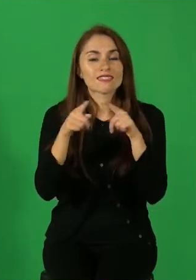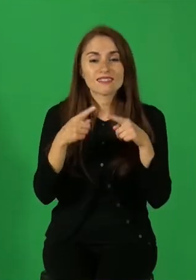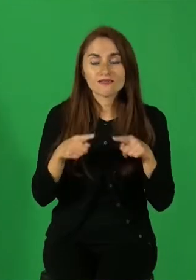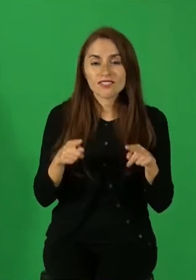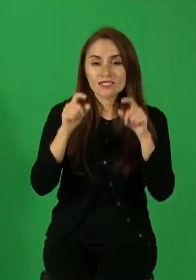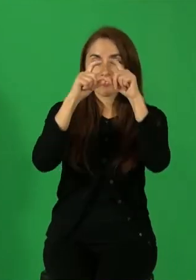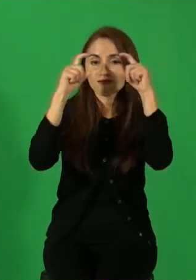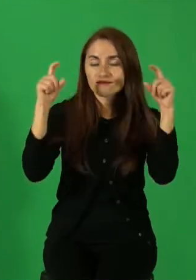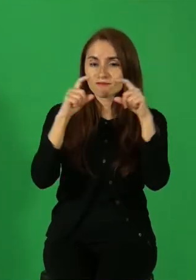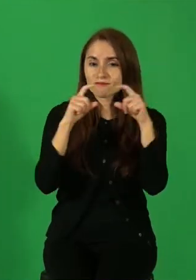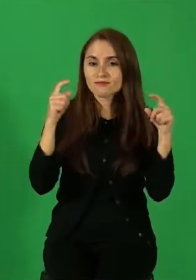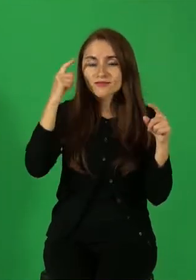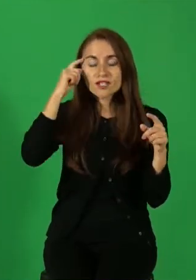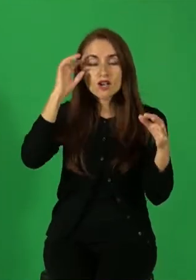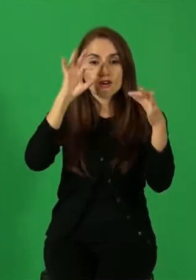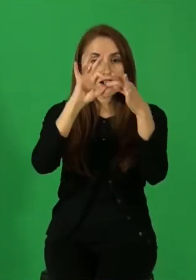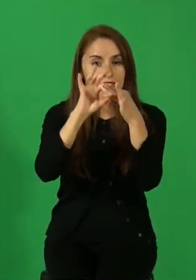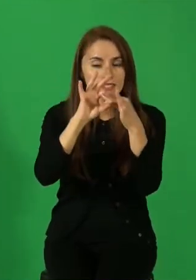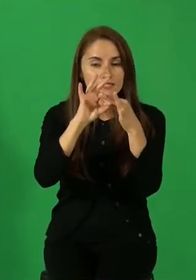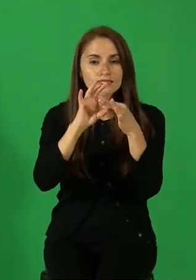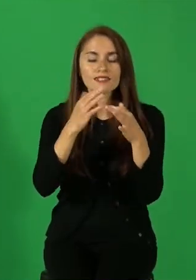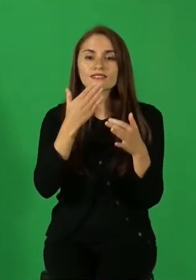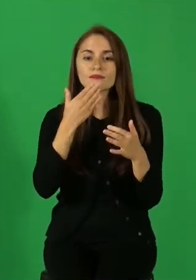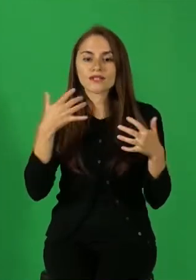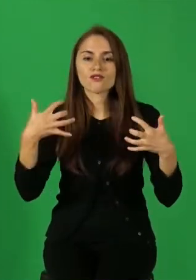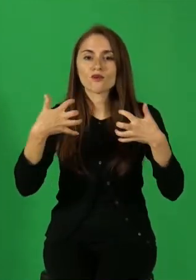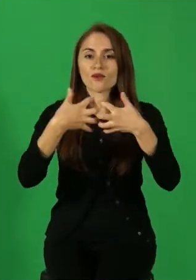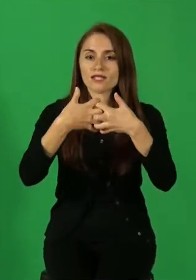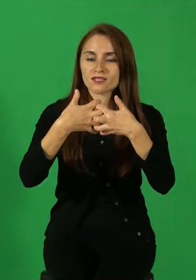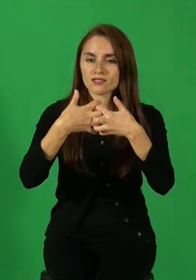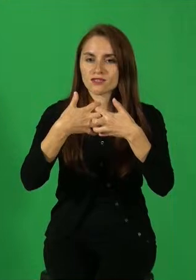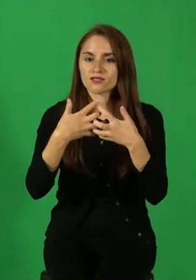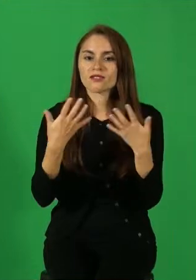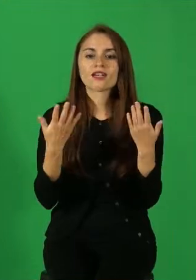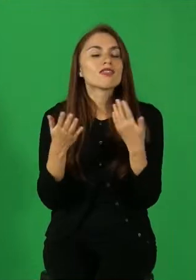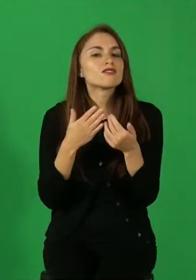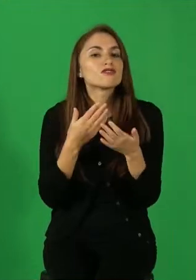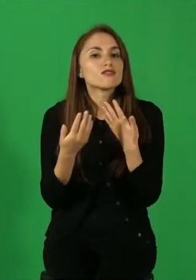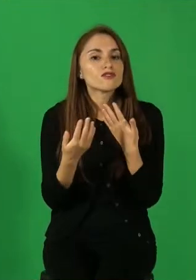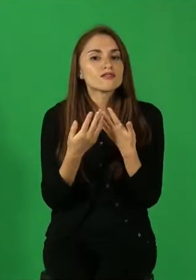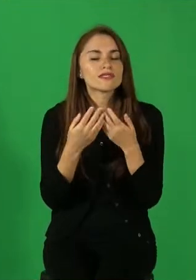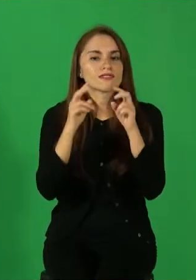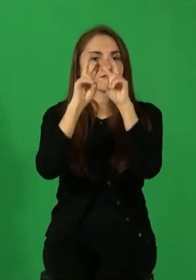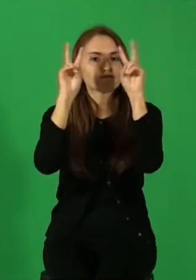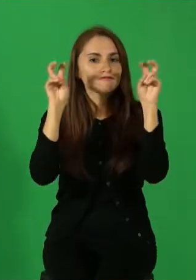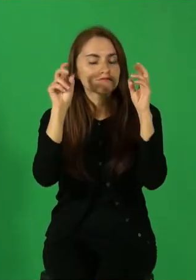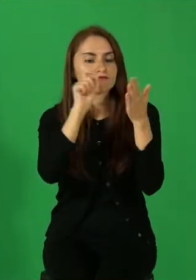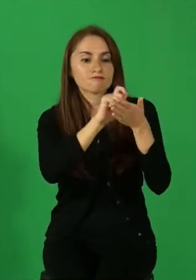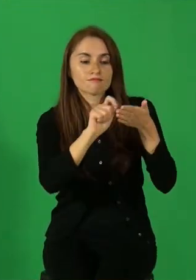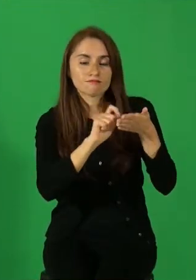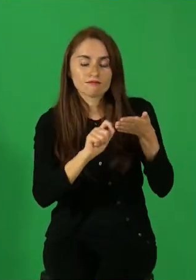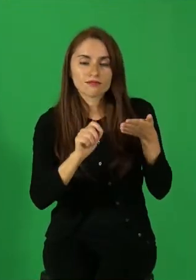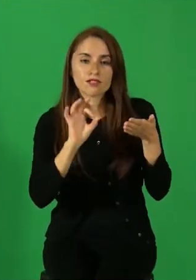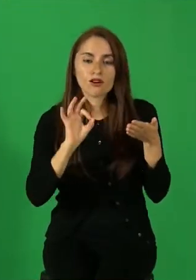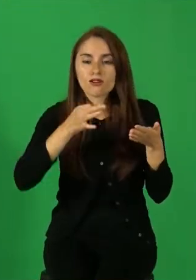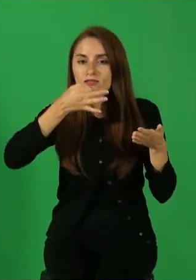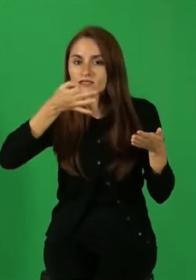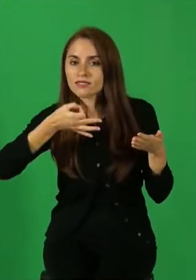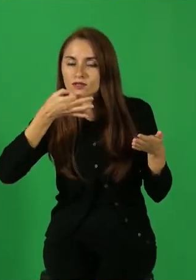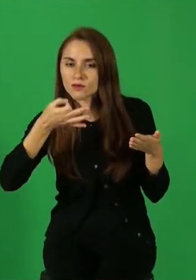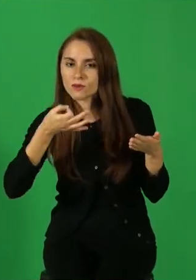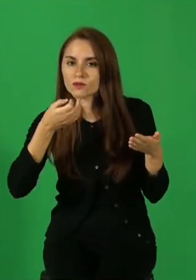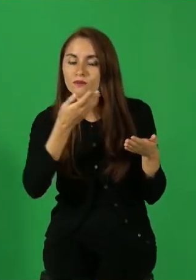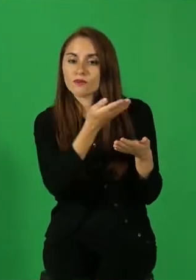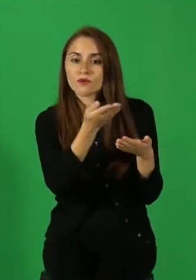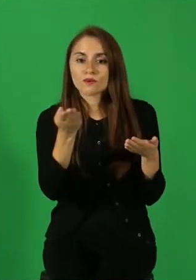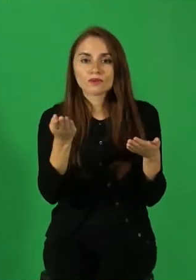de coherencia y cohesión presentes en el discurso a través de ejemplos dados para